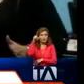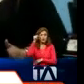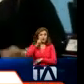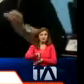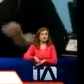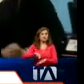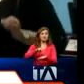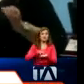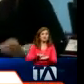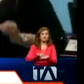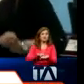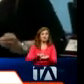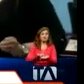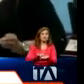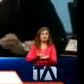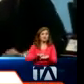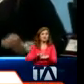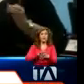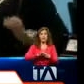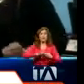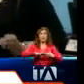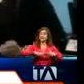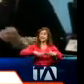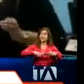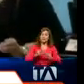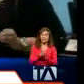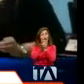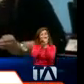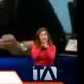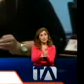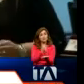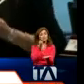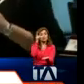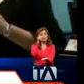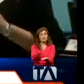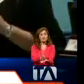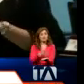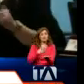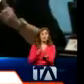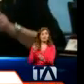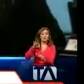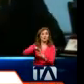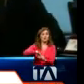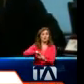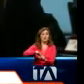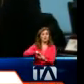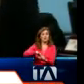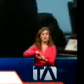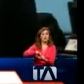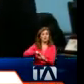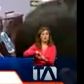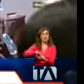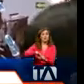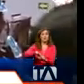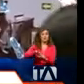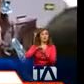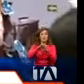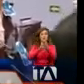nacional no ponga una solución con beneficios de verdad, mi voto no será a favor de la